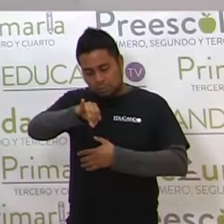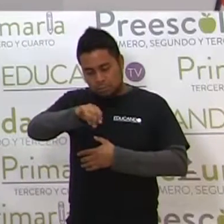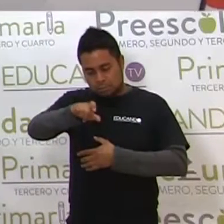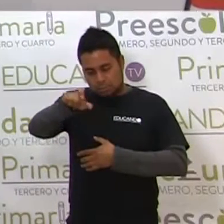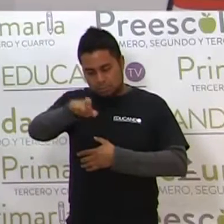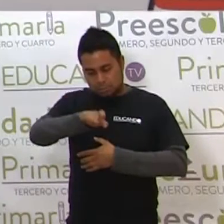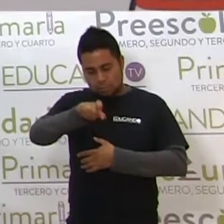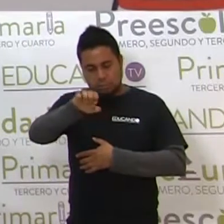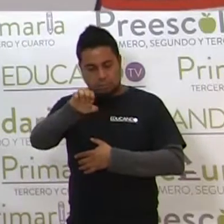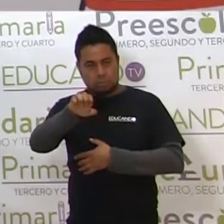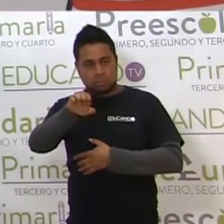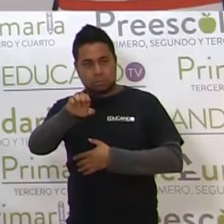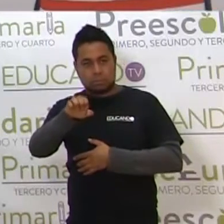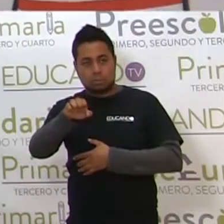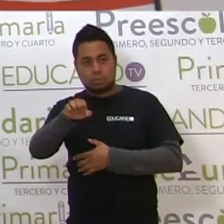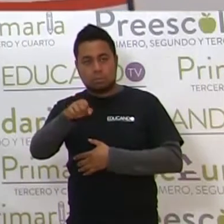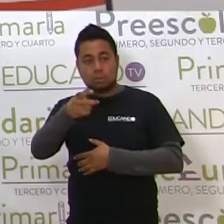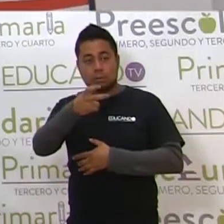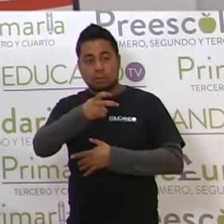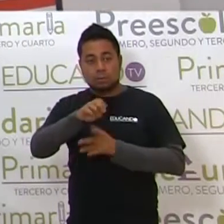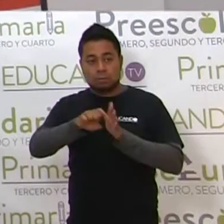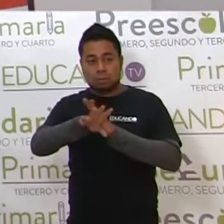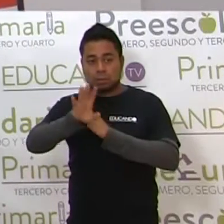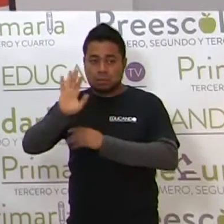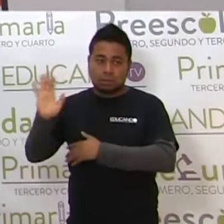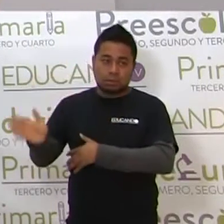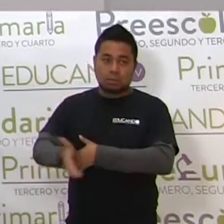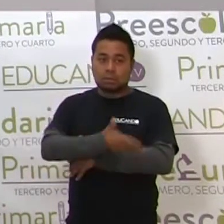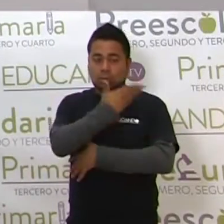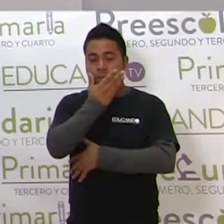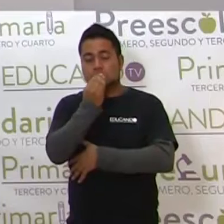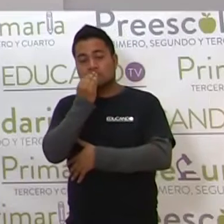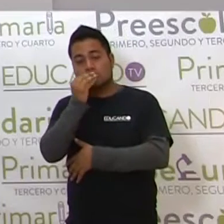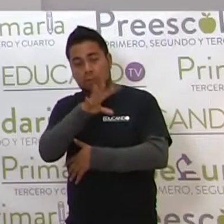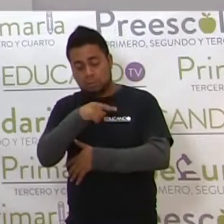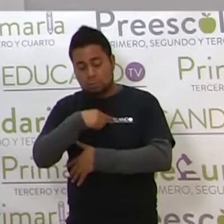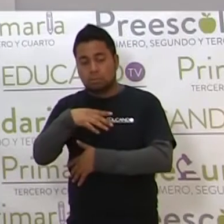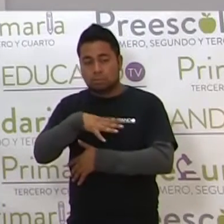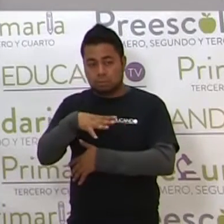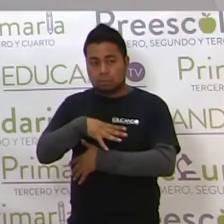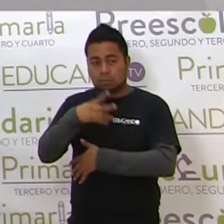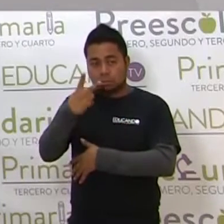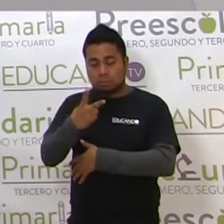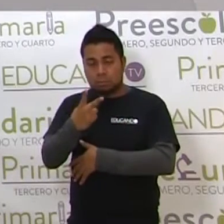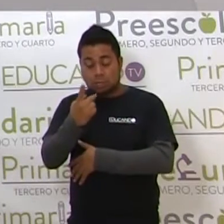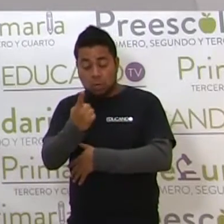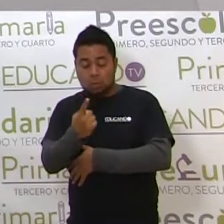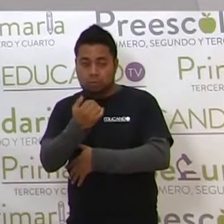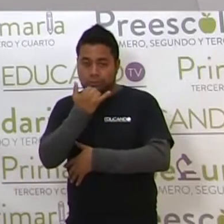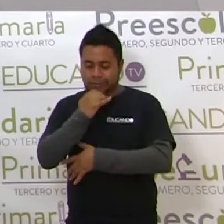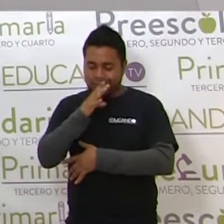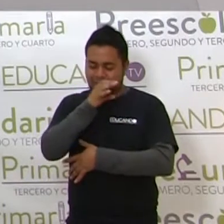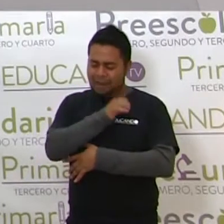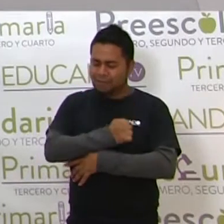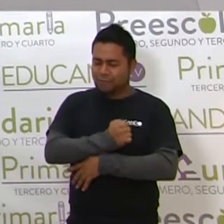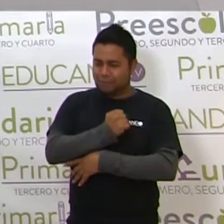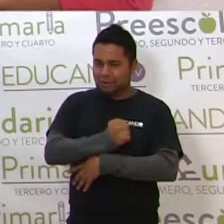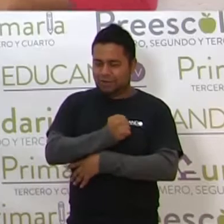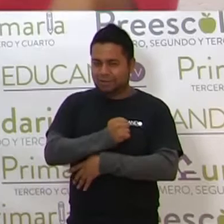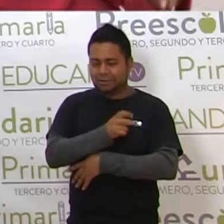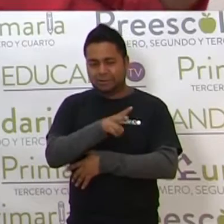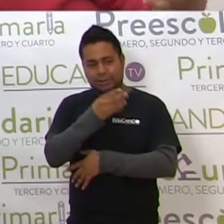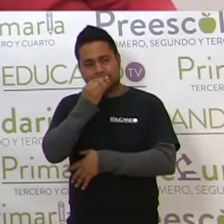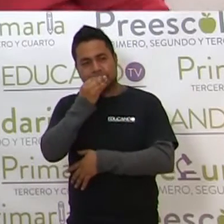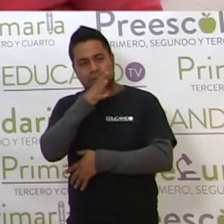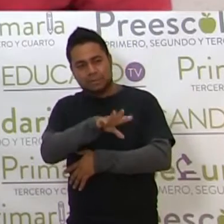eh este reboso aparte de hermoso Yo tengo uno es bien calientito y bien